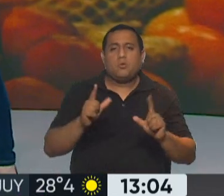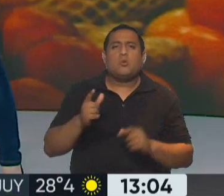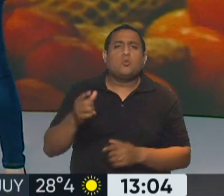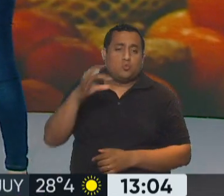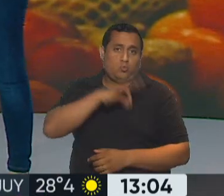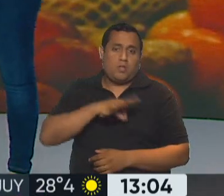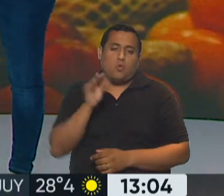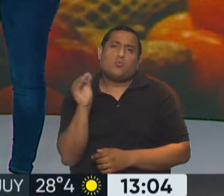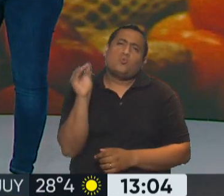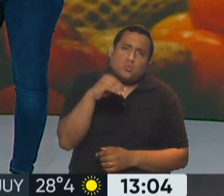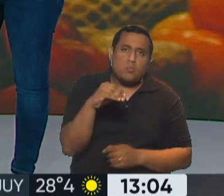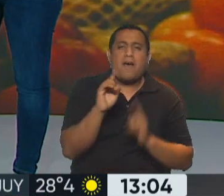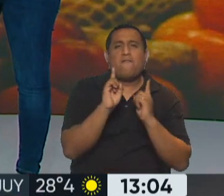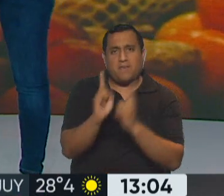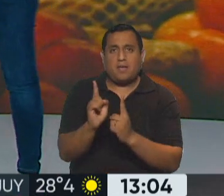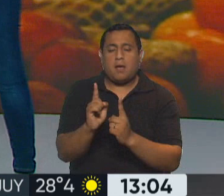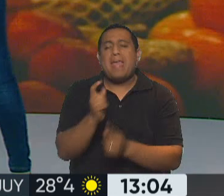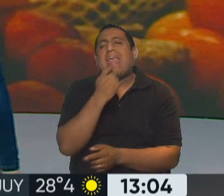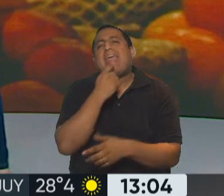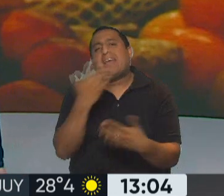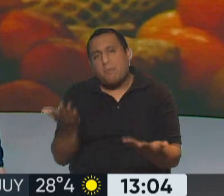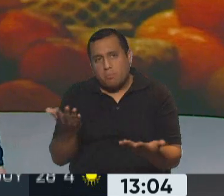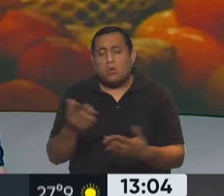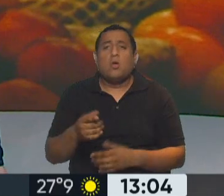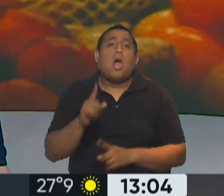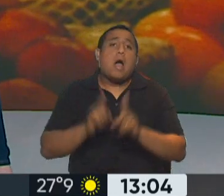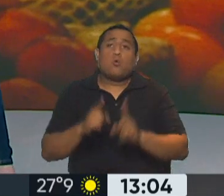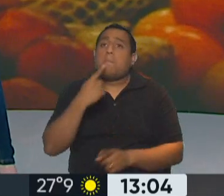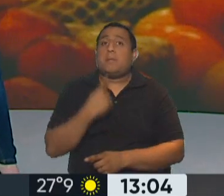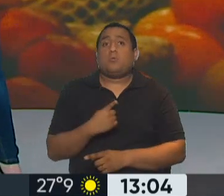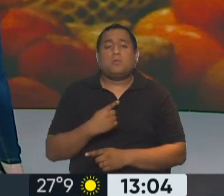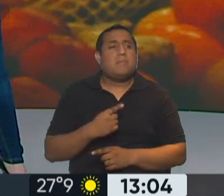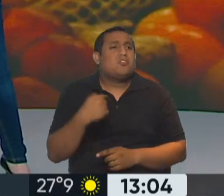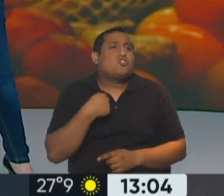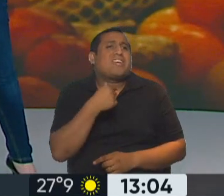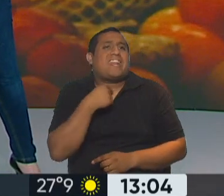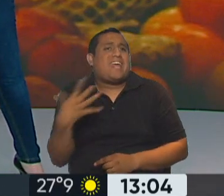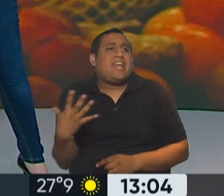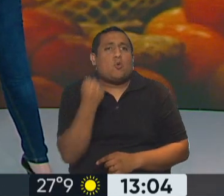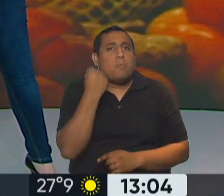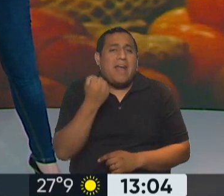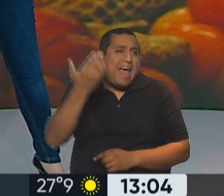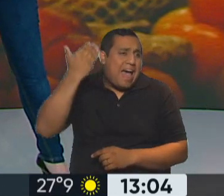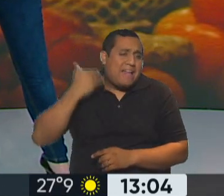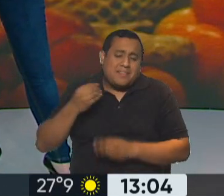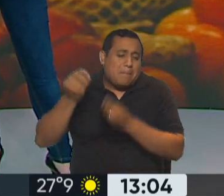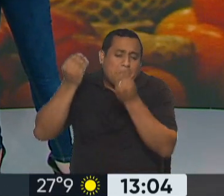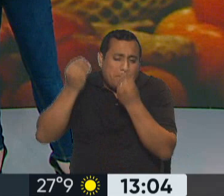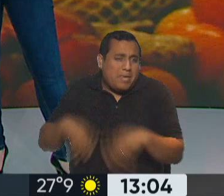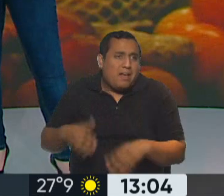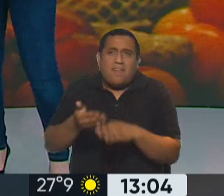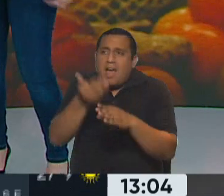que ponemos de ejemplo. Uno me podría preguntar, bueno, Julia, ¿y si yo quiero recuperar todo lo que perdimos en los últimos